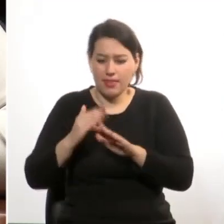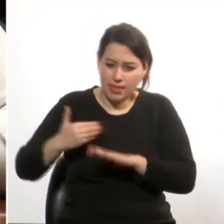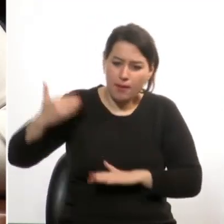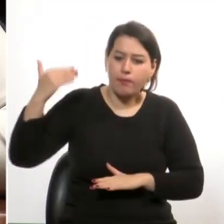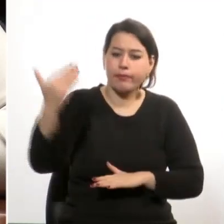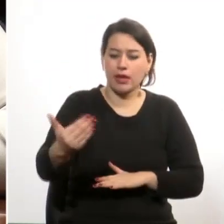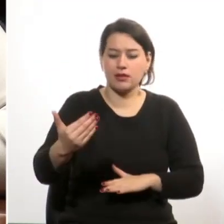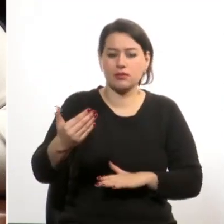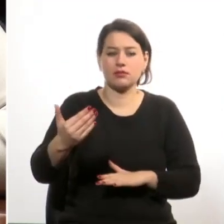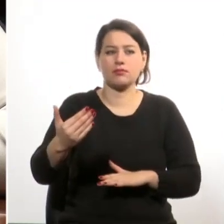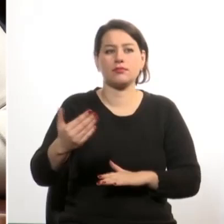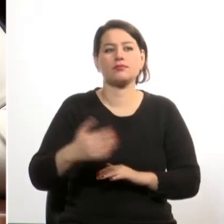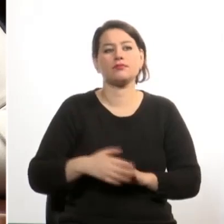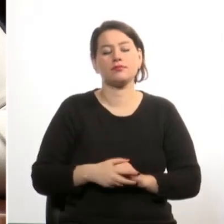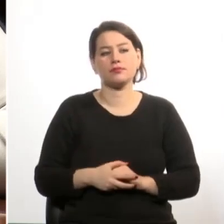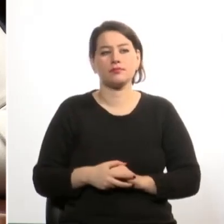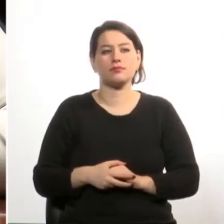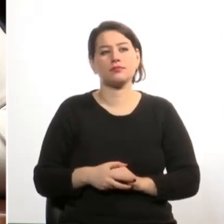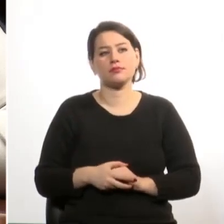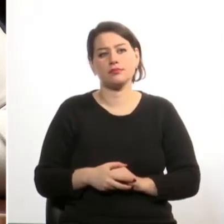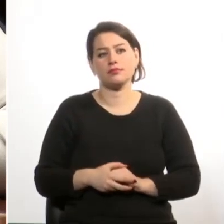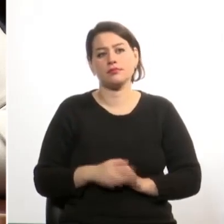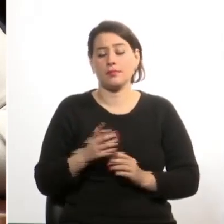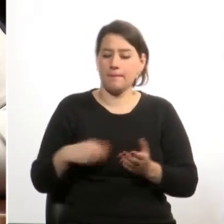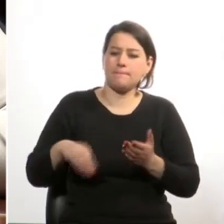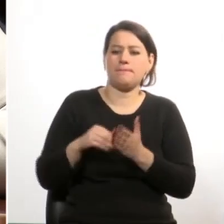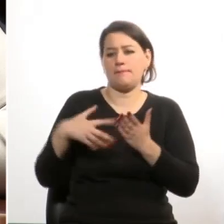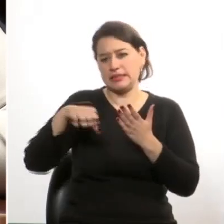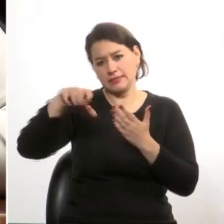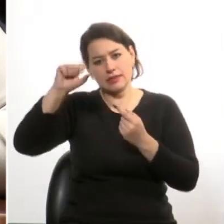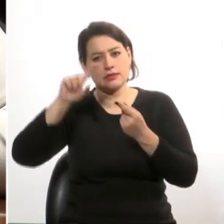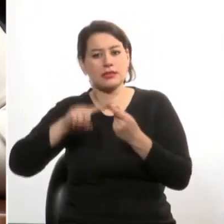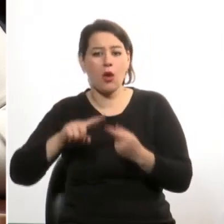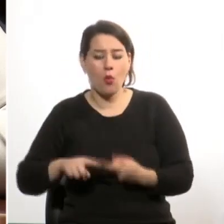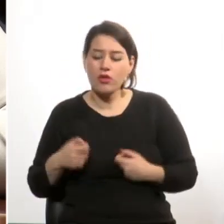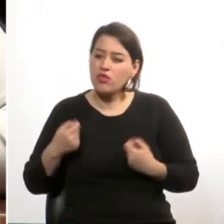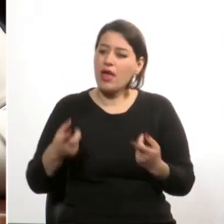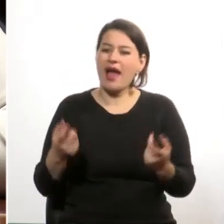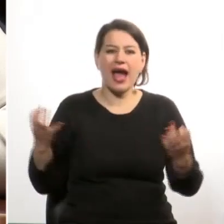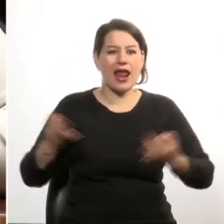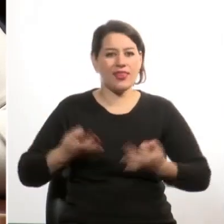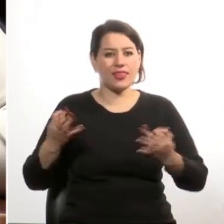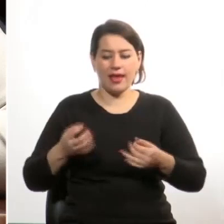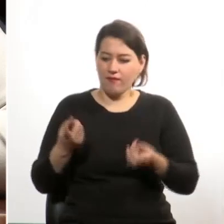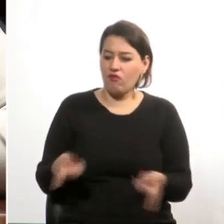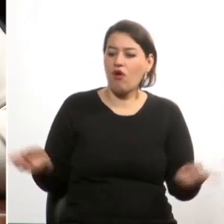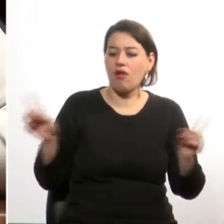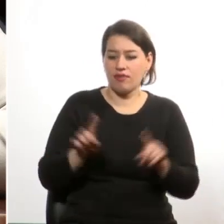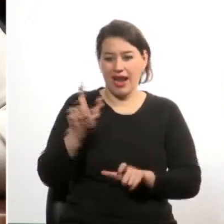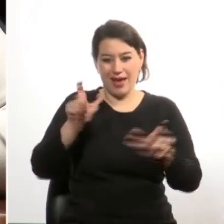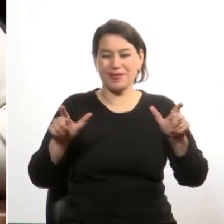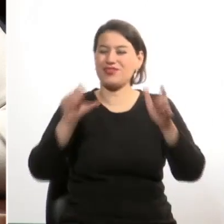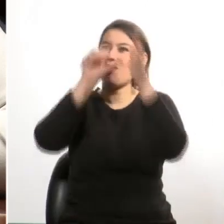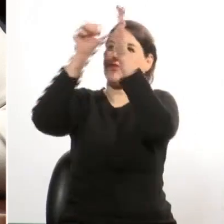del acto comicial. Entre otros acuerdos, se establecía garantizar el retorno de los exiliados